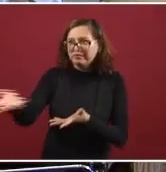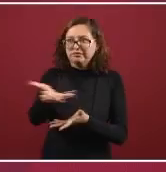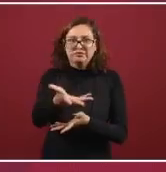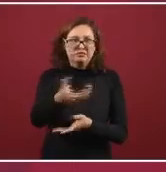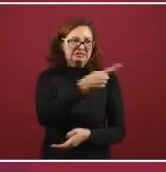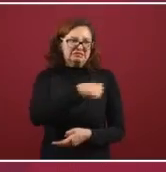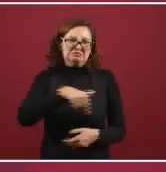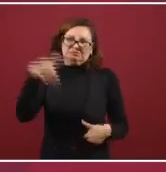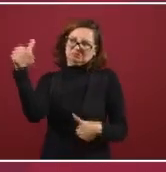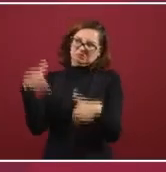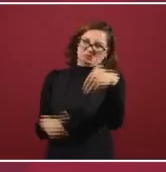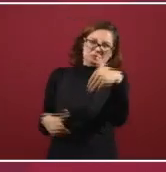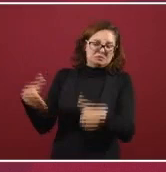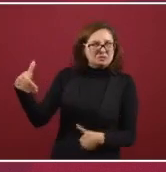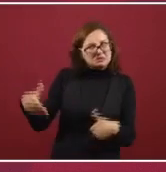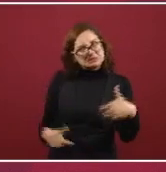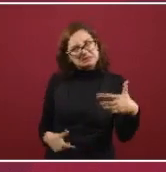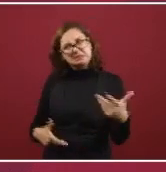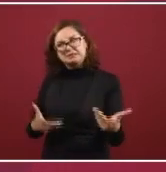sorprendidos.